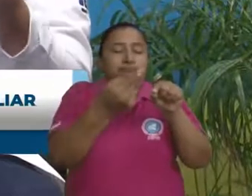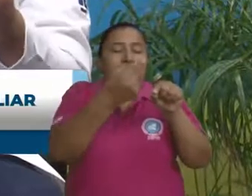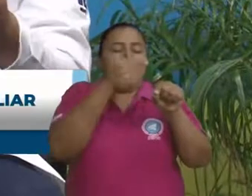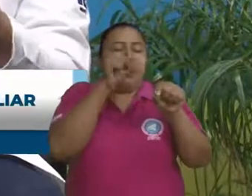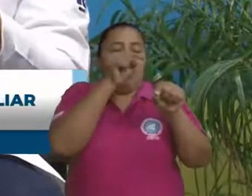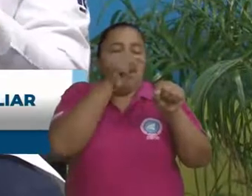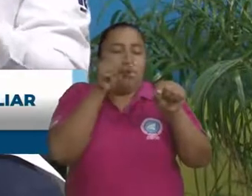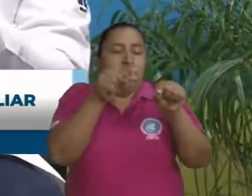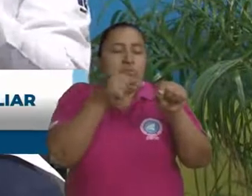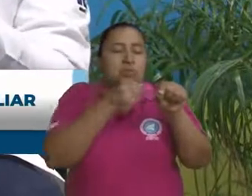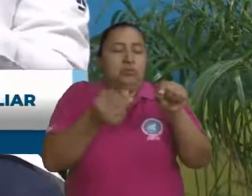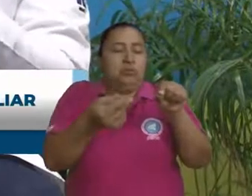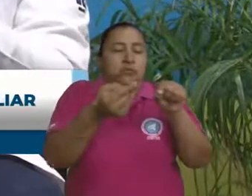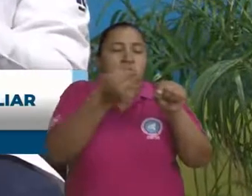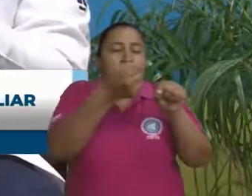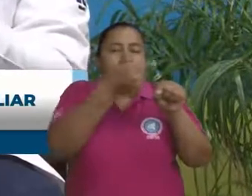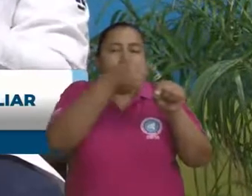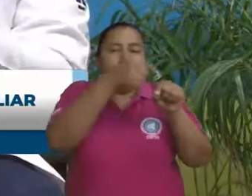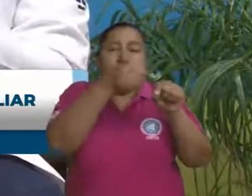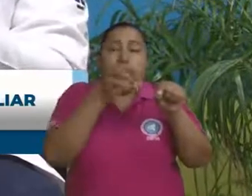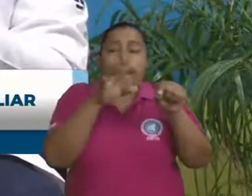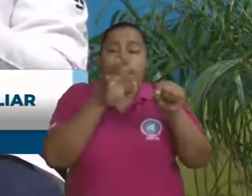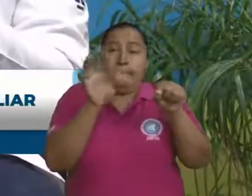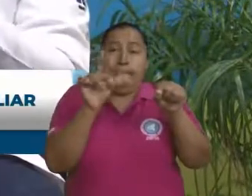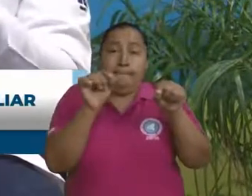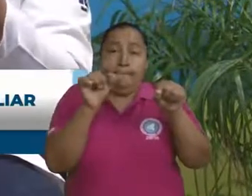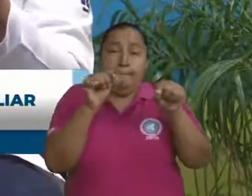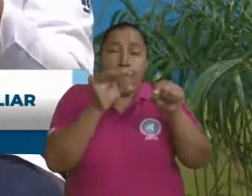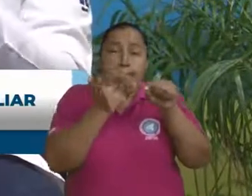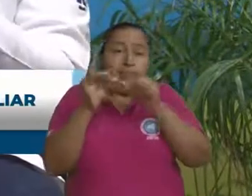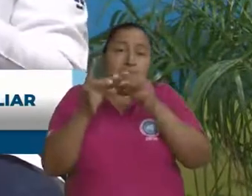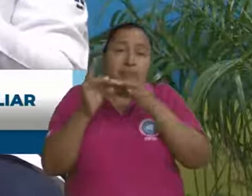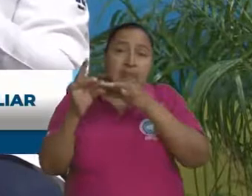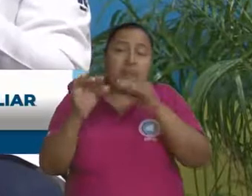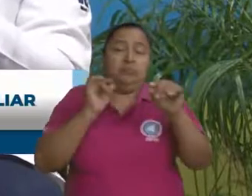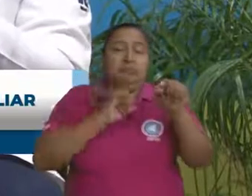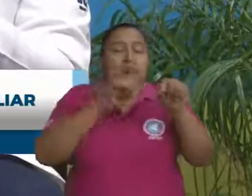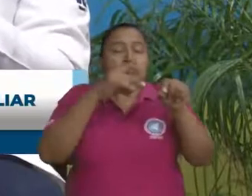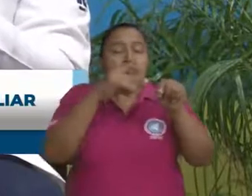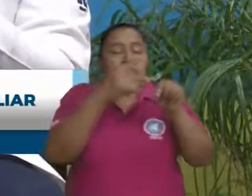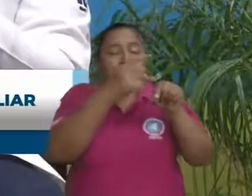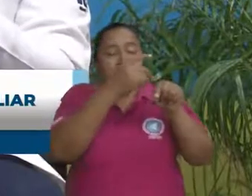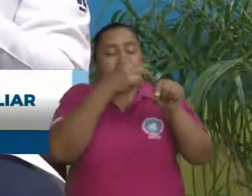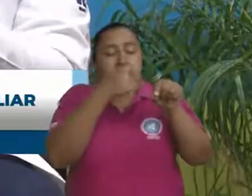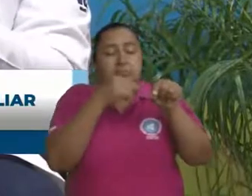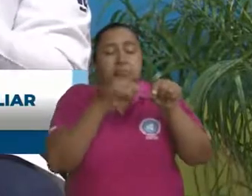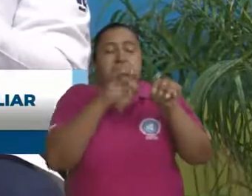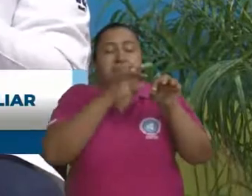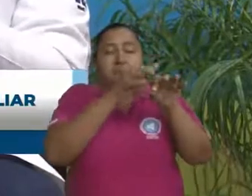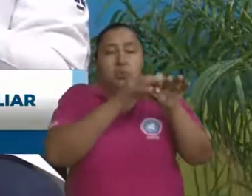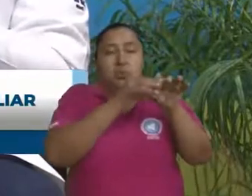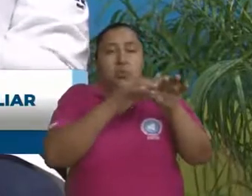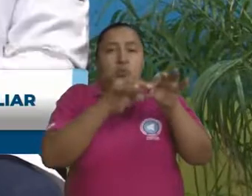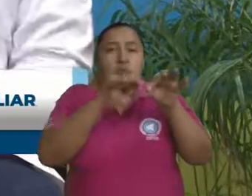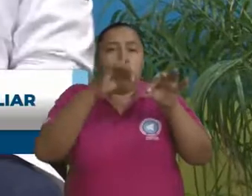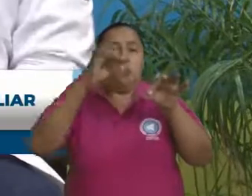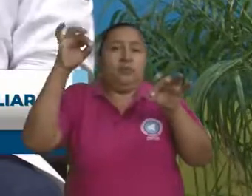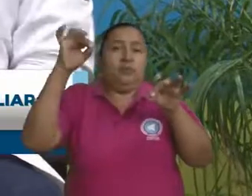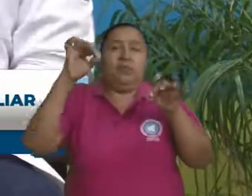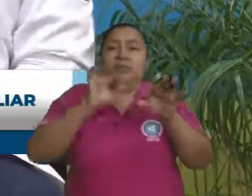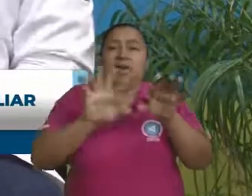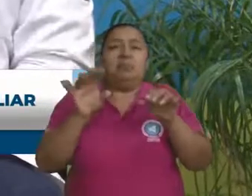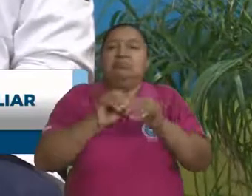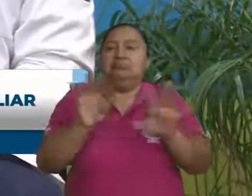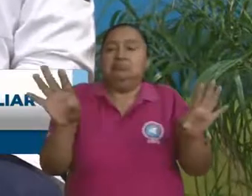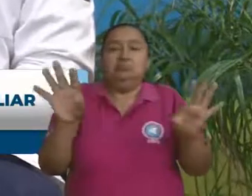través de esa luz introducimos unas pinzas especiales que nos permiten separar la vesícula del hígado y poder extraerla a través de esos mismos